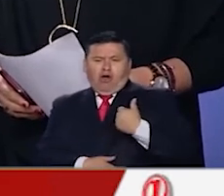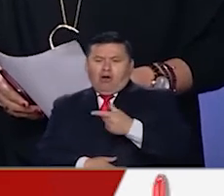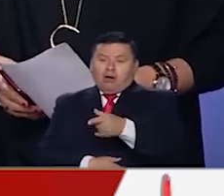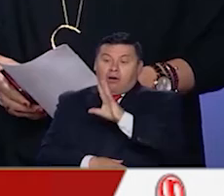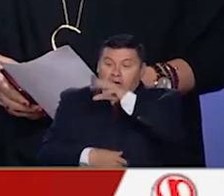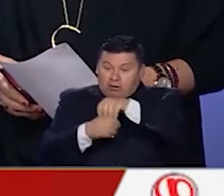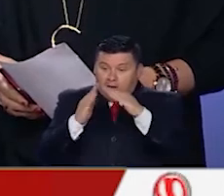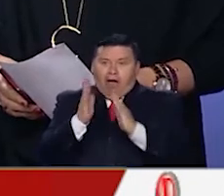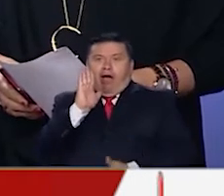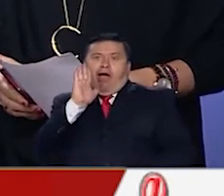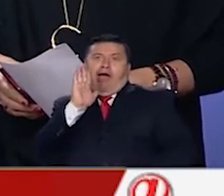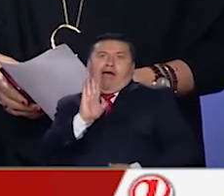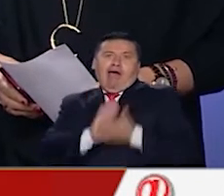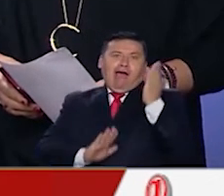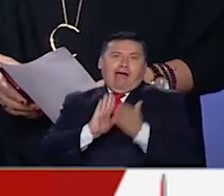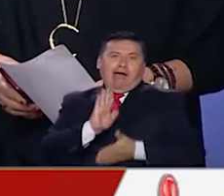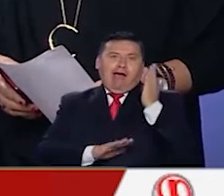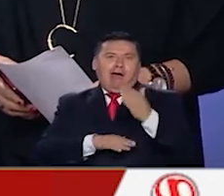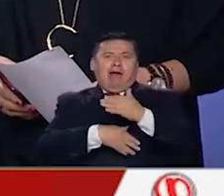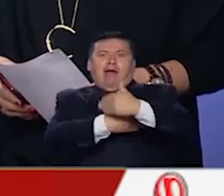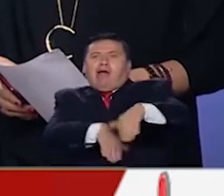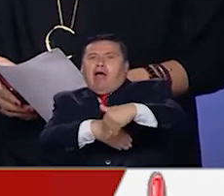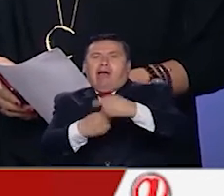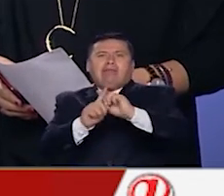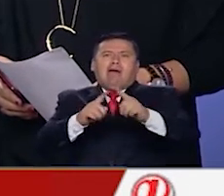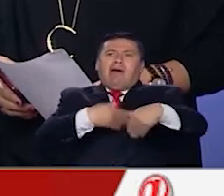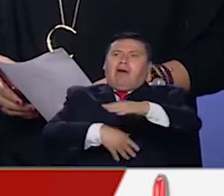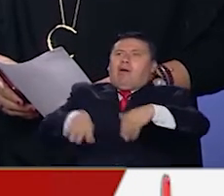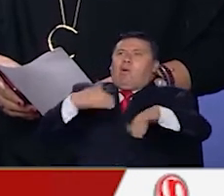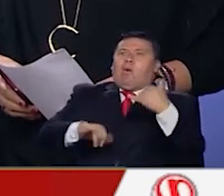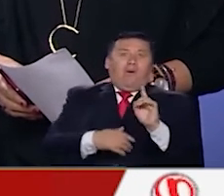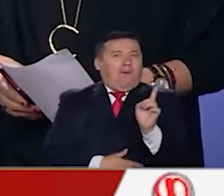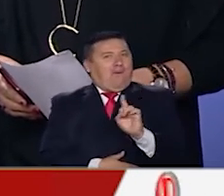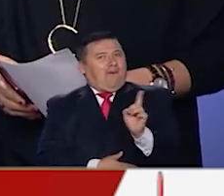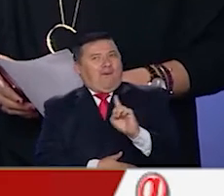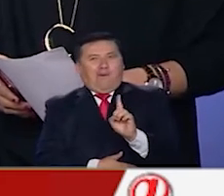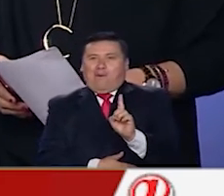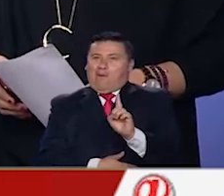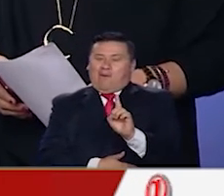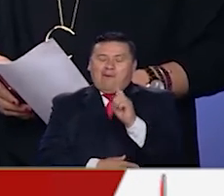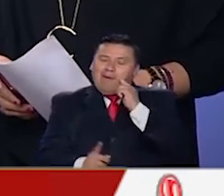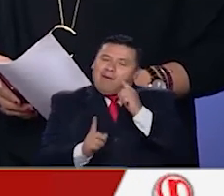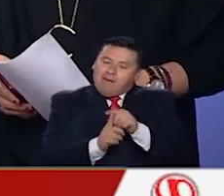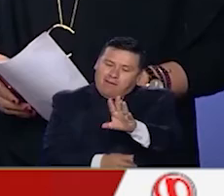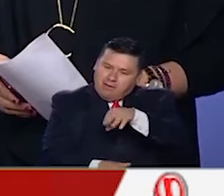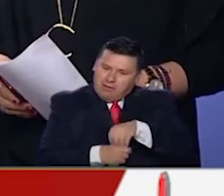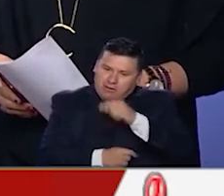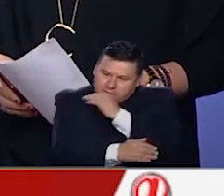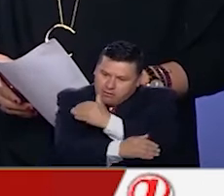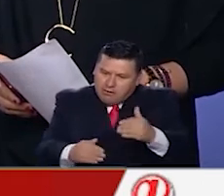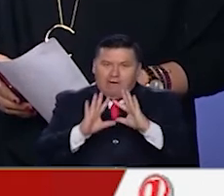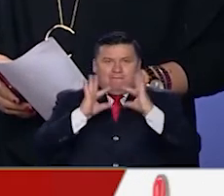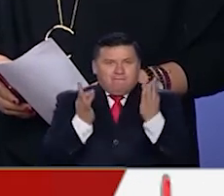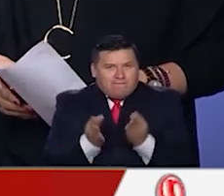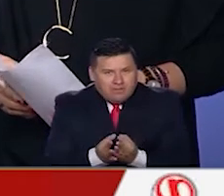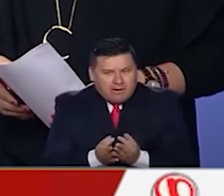y los jóvenes salgan tranquilamente a circular en entornos distintos al entorno educativo, sino también para que